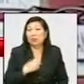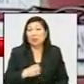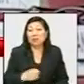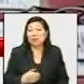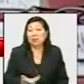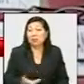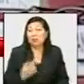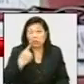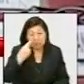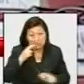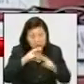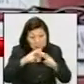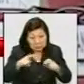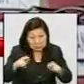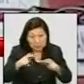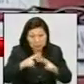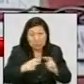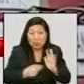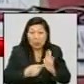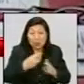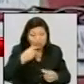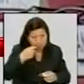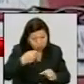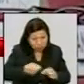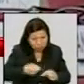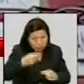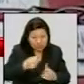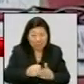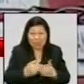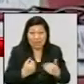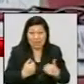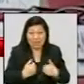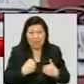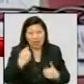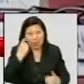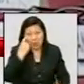un cultivo de las muestras que tenían en